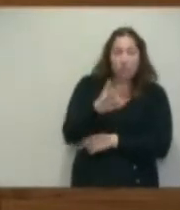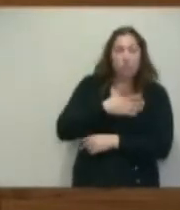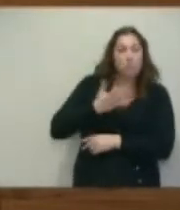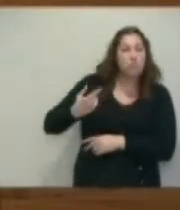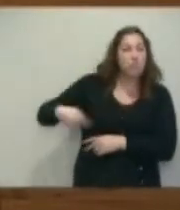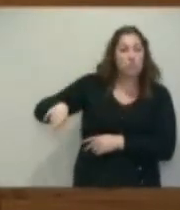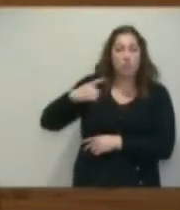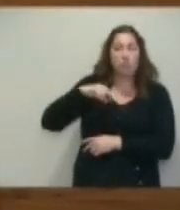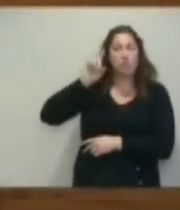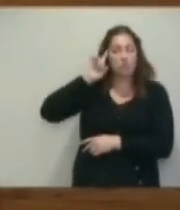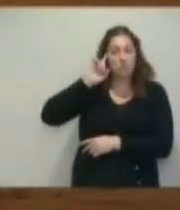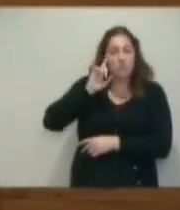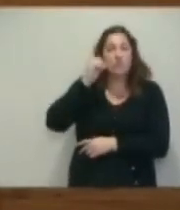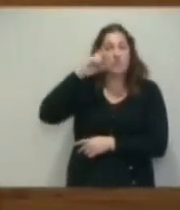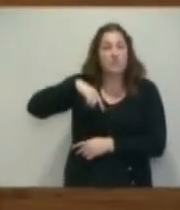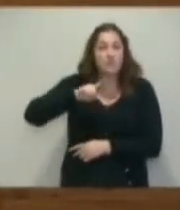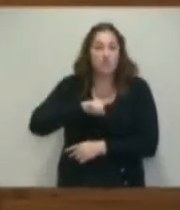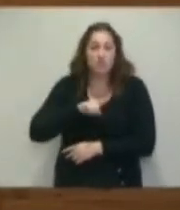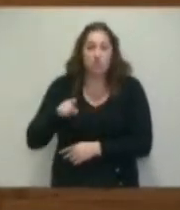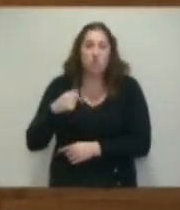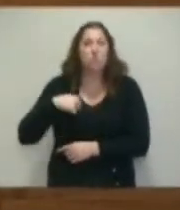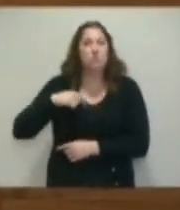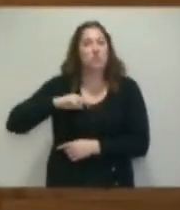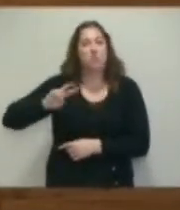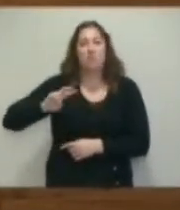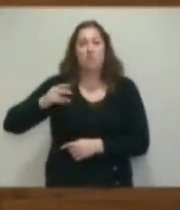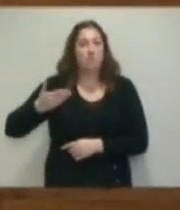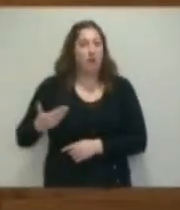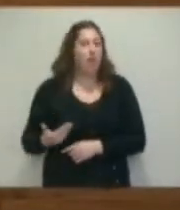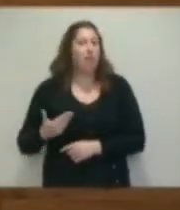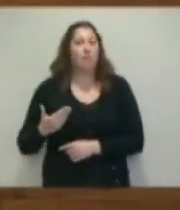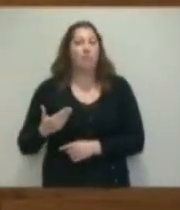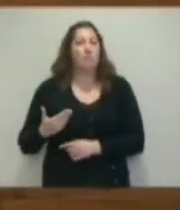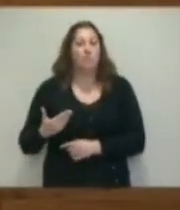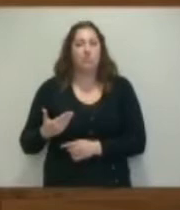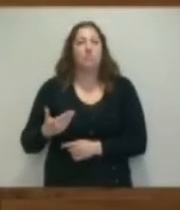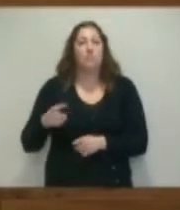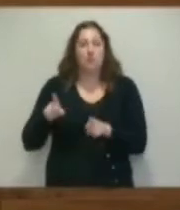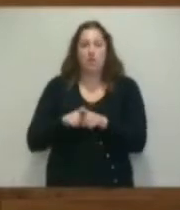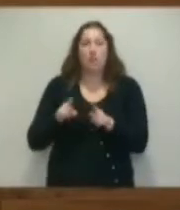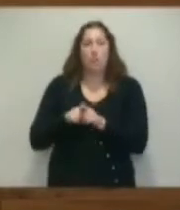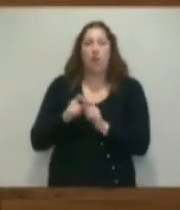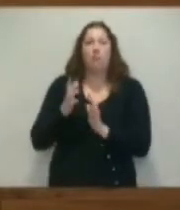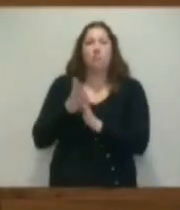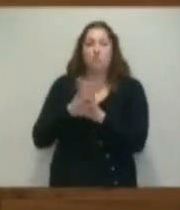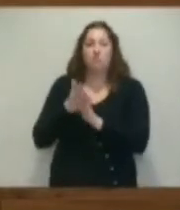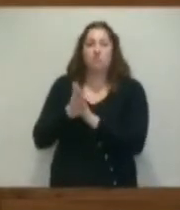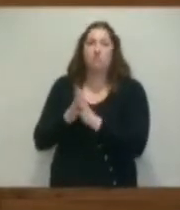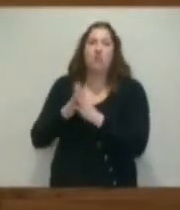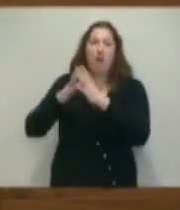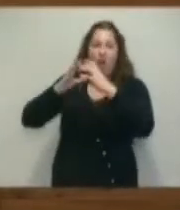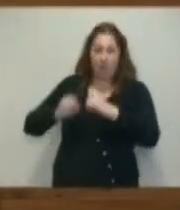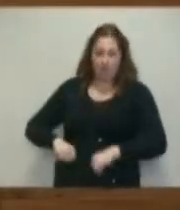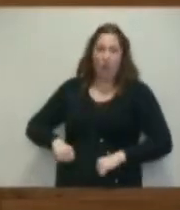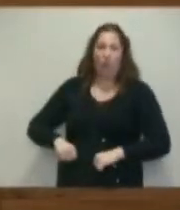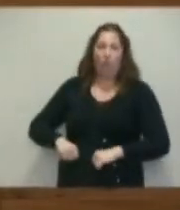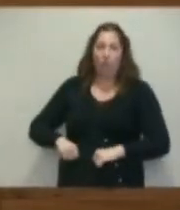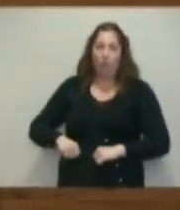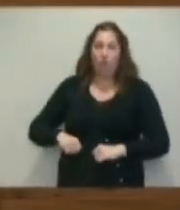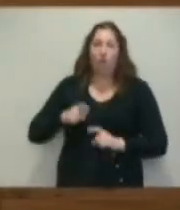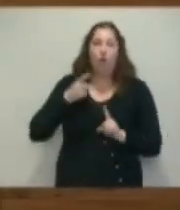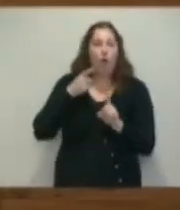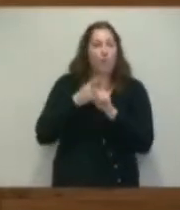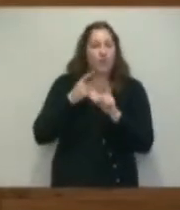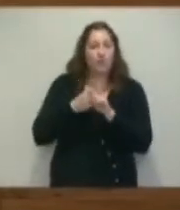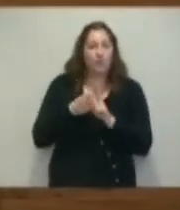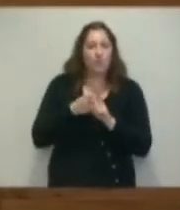saben, pero se lo vuelvo a reiterar, ya saben el valor que le damos a lo pactado y a la palabra dada. Ese fue el objetivo de la interpelación de la